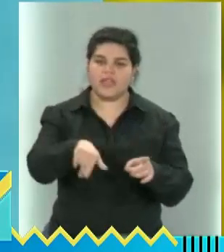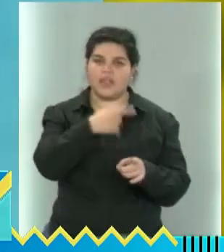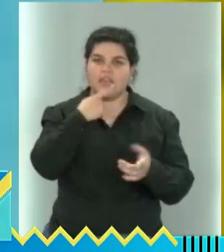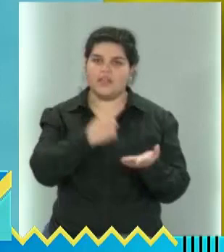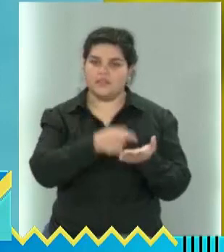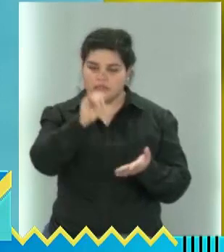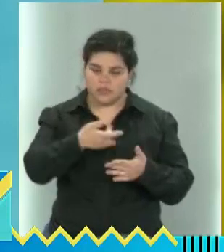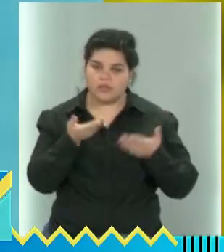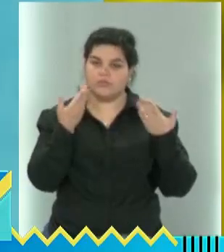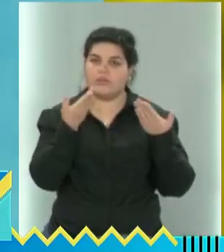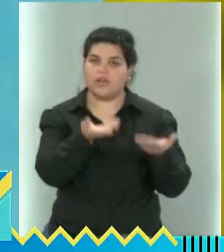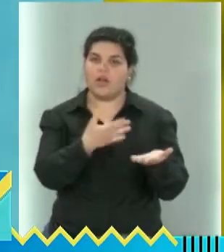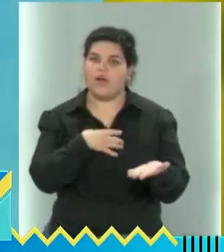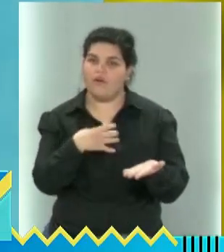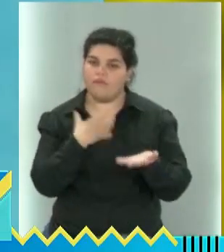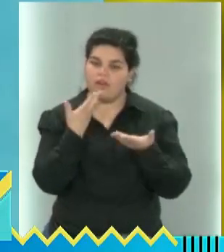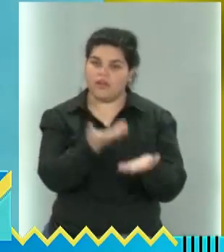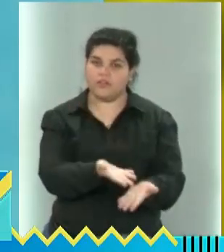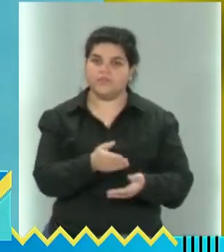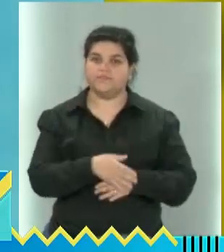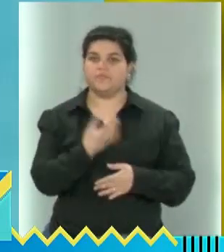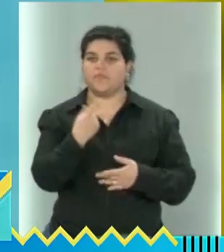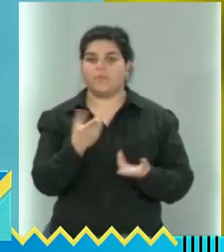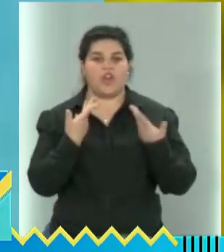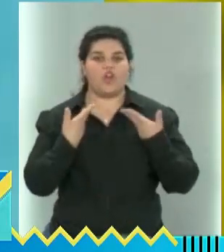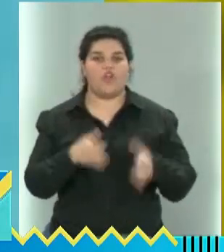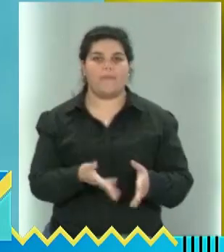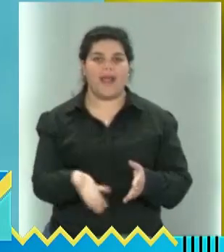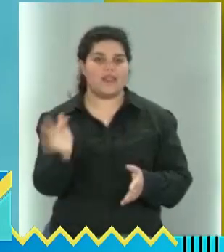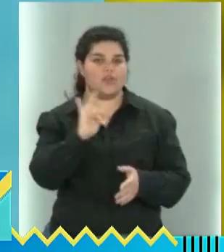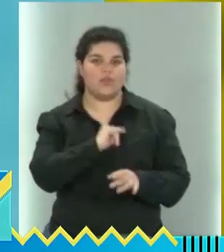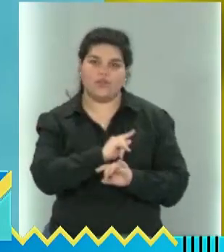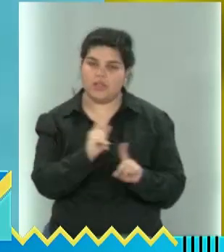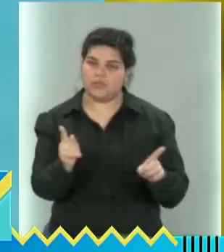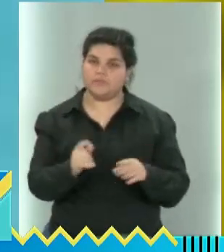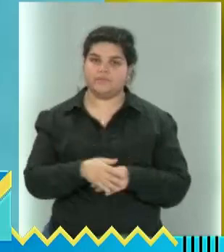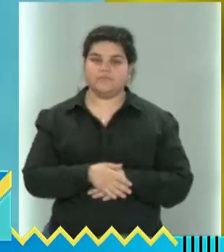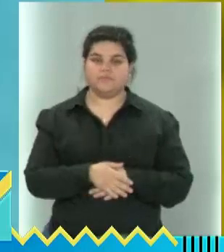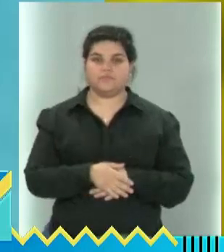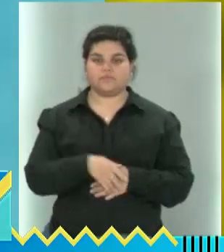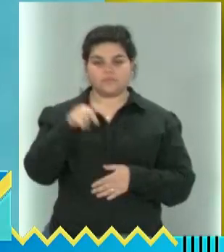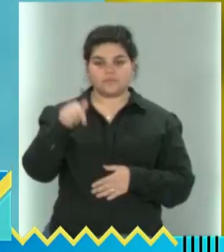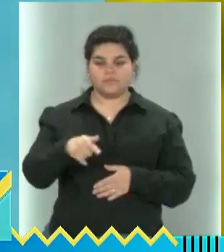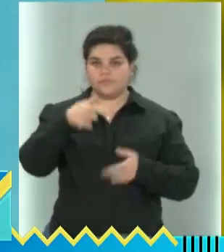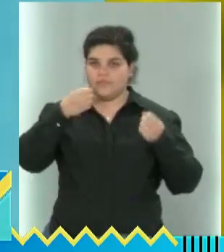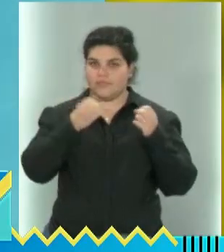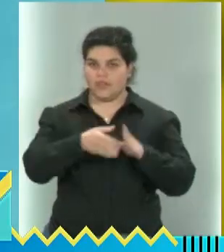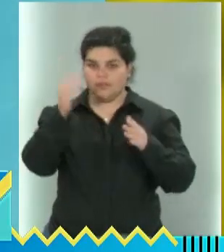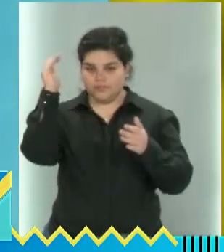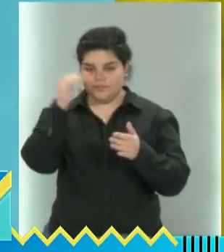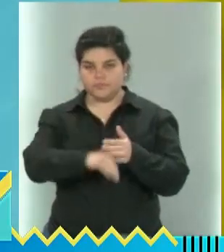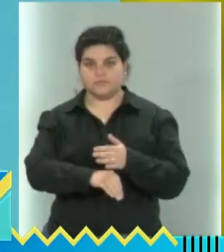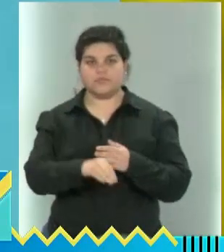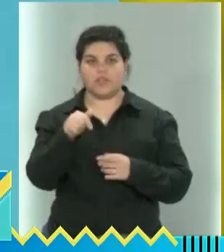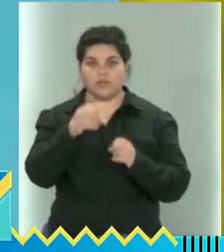normalidad, efectivamente, el que se dé las clases. Así que bueno, vamos a arrancar y ya nos vamos metiendo en profundidad en cada uno de los temas.